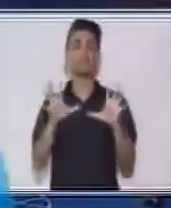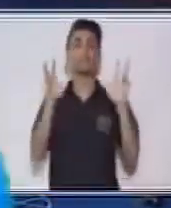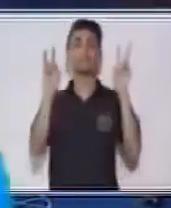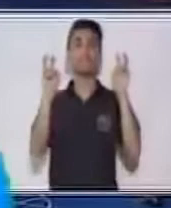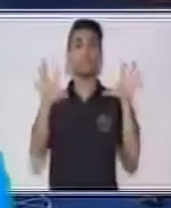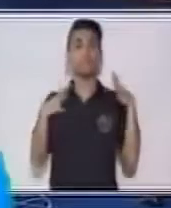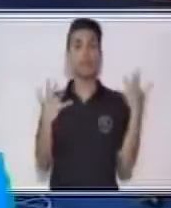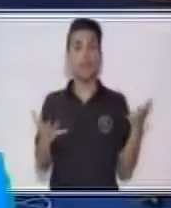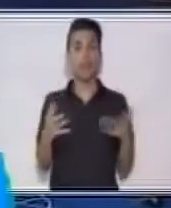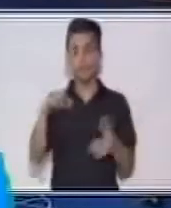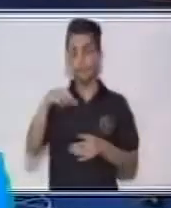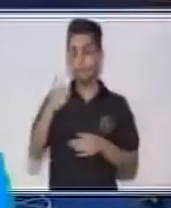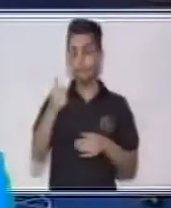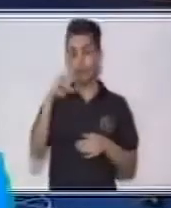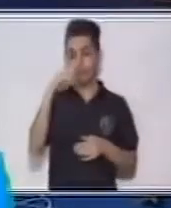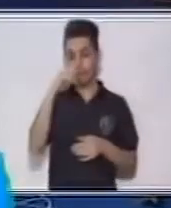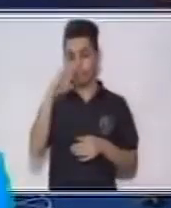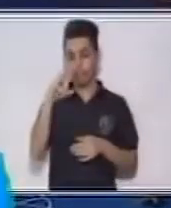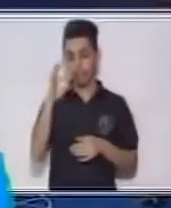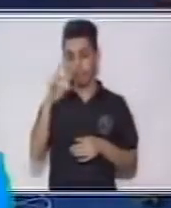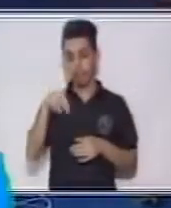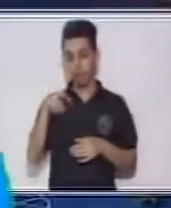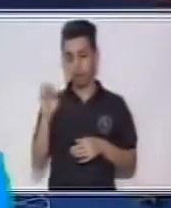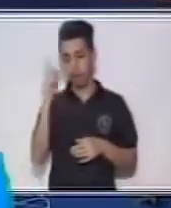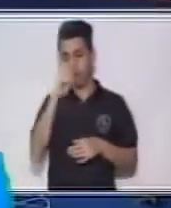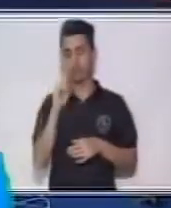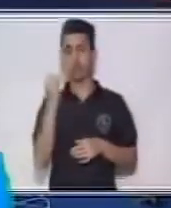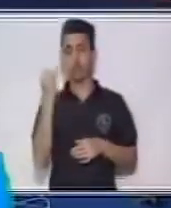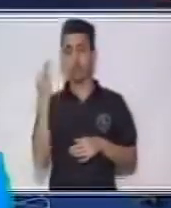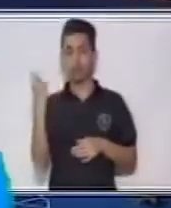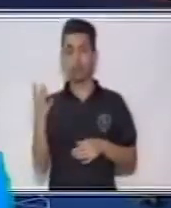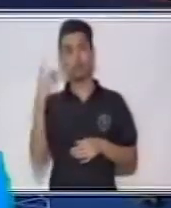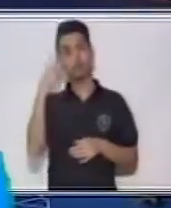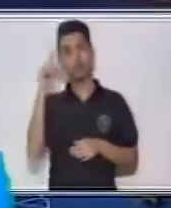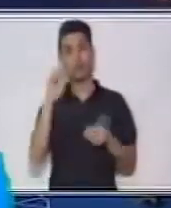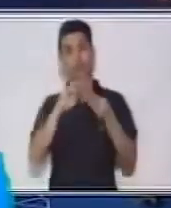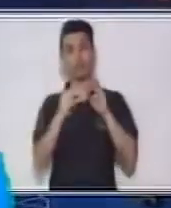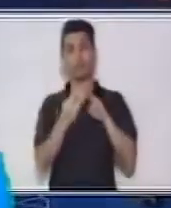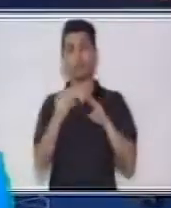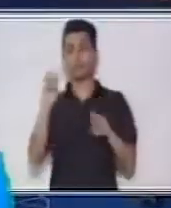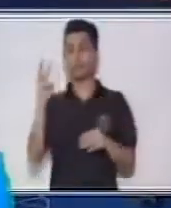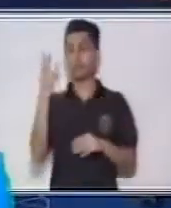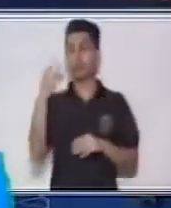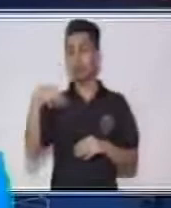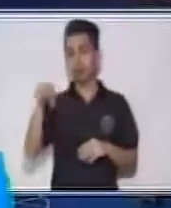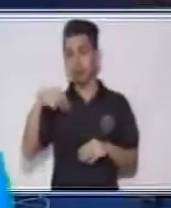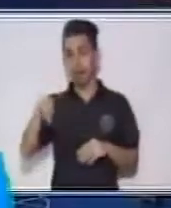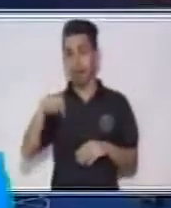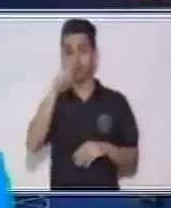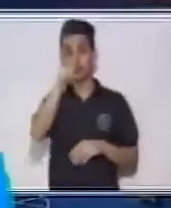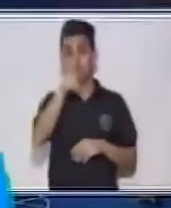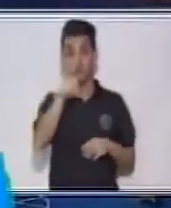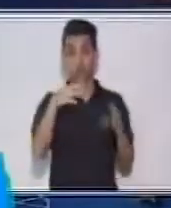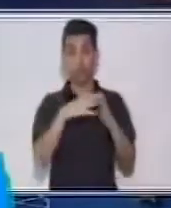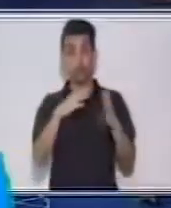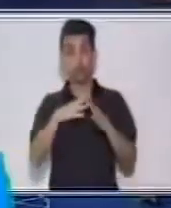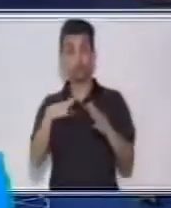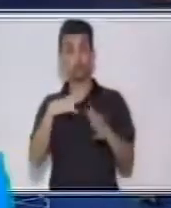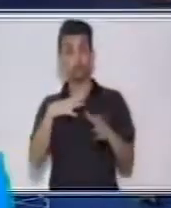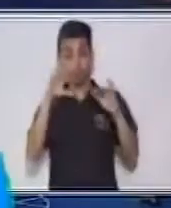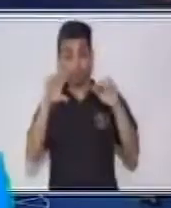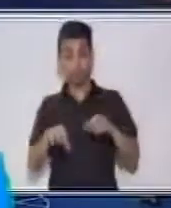tema patrones numéricos del área de matemática para tercer grado si en casa hay alguna persona con discapacidad